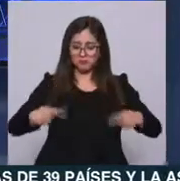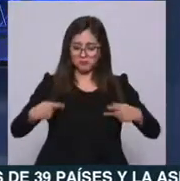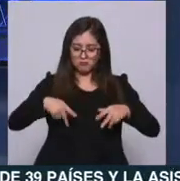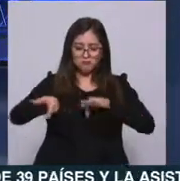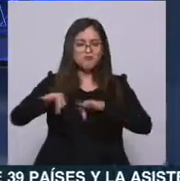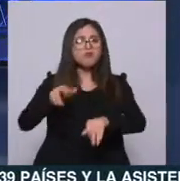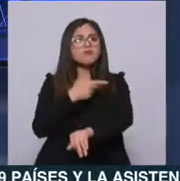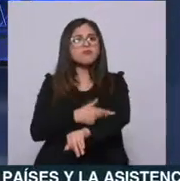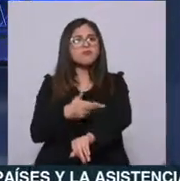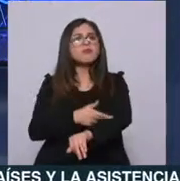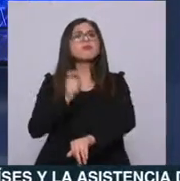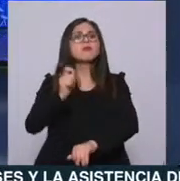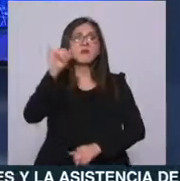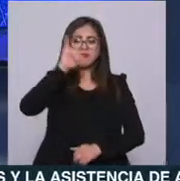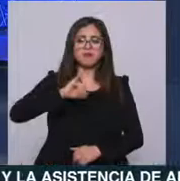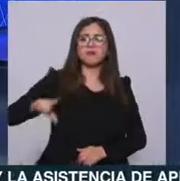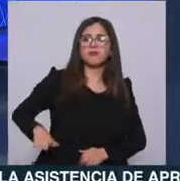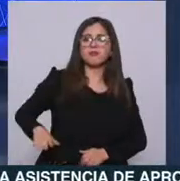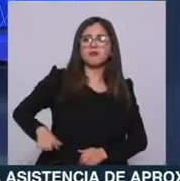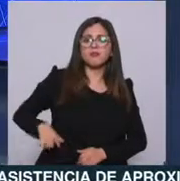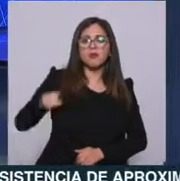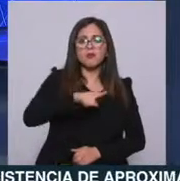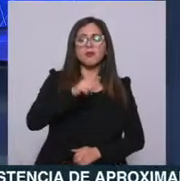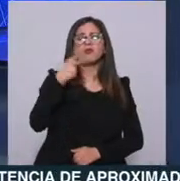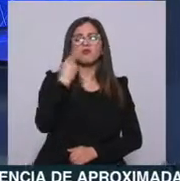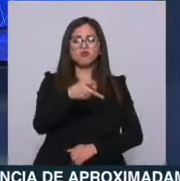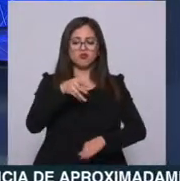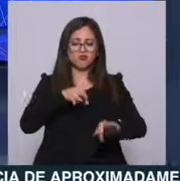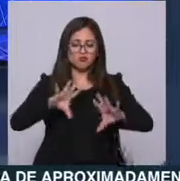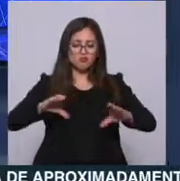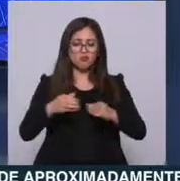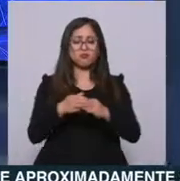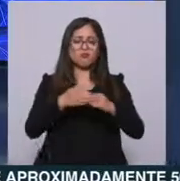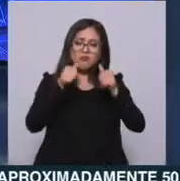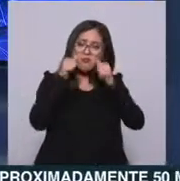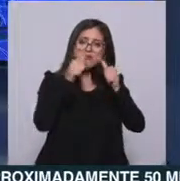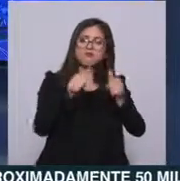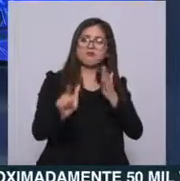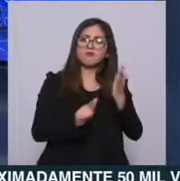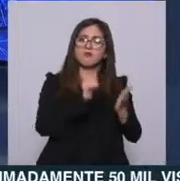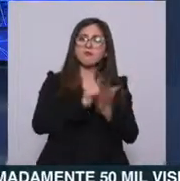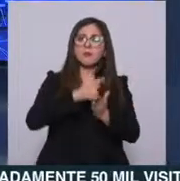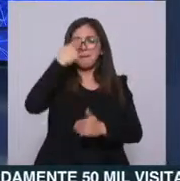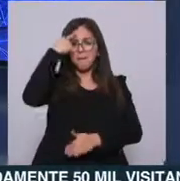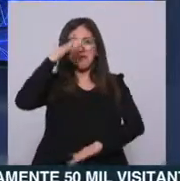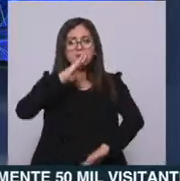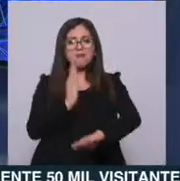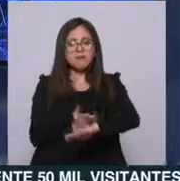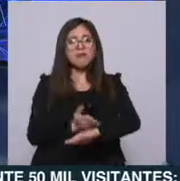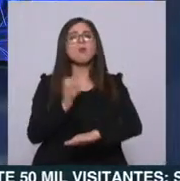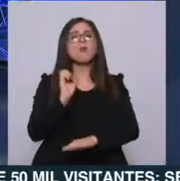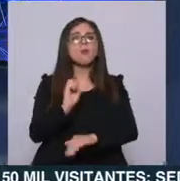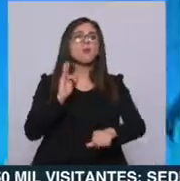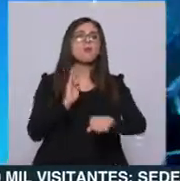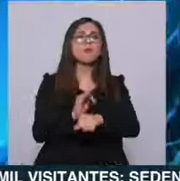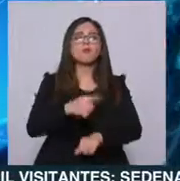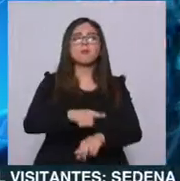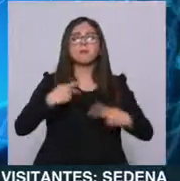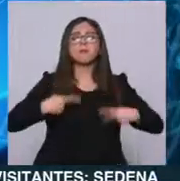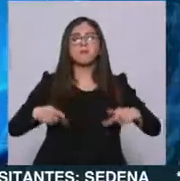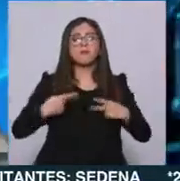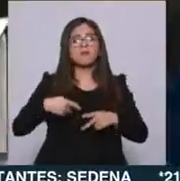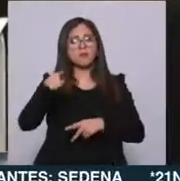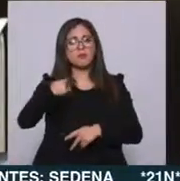de gobierno reiteró que su administración actuará en apego a la ley para sancionar o proteger a los implicados. Vamos a ver.